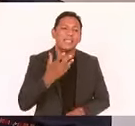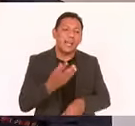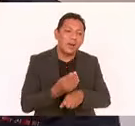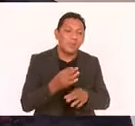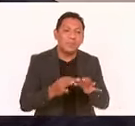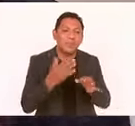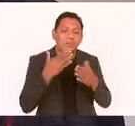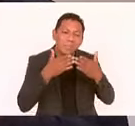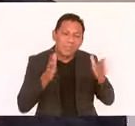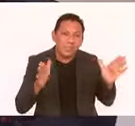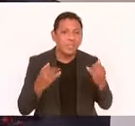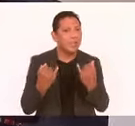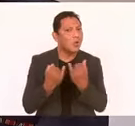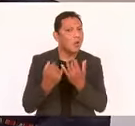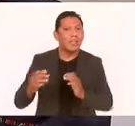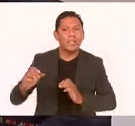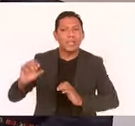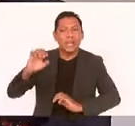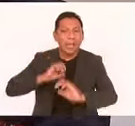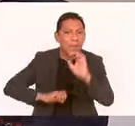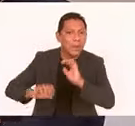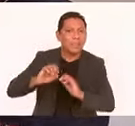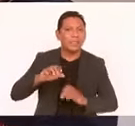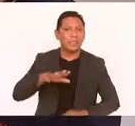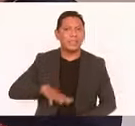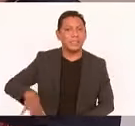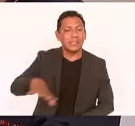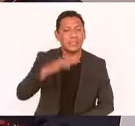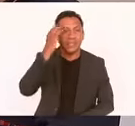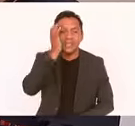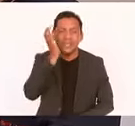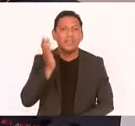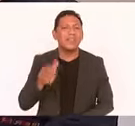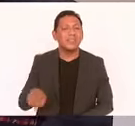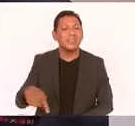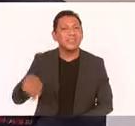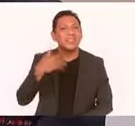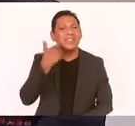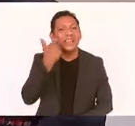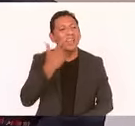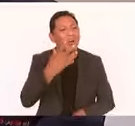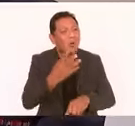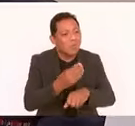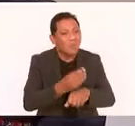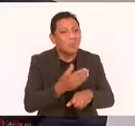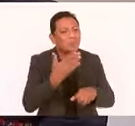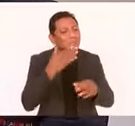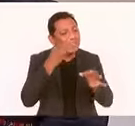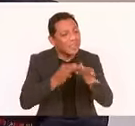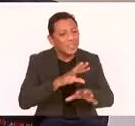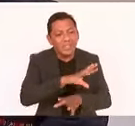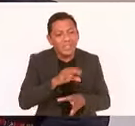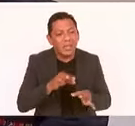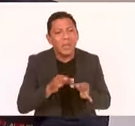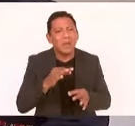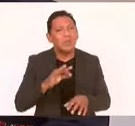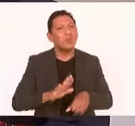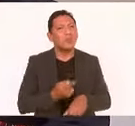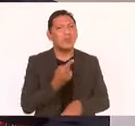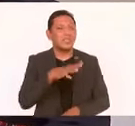los empresarios de la ciudad de San Cristóbal que quieren ver terminados estos templos que son un atractivo